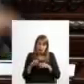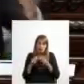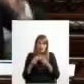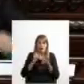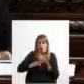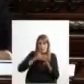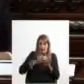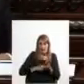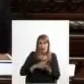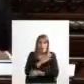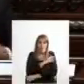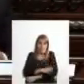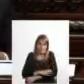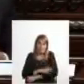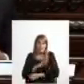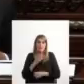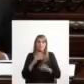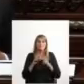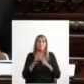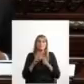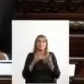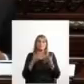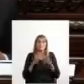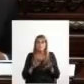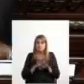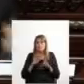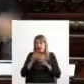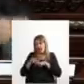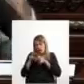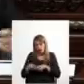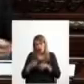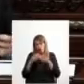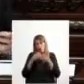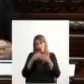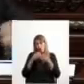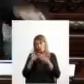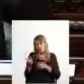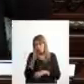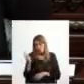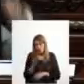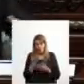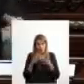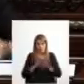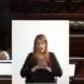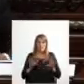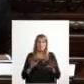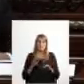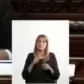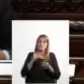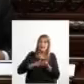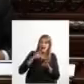humildes. No. Lo que no quiere más el agro, la producción y el Uruguay que trabaja es pagar esta fiesta